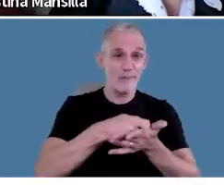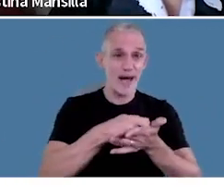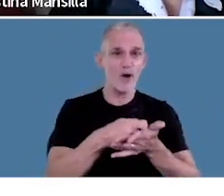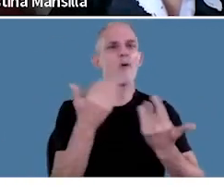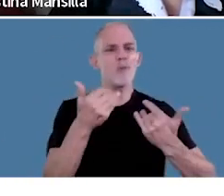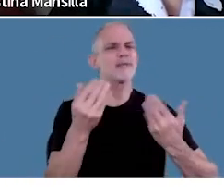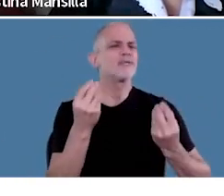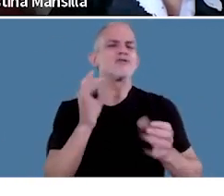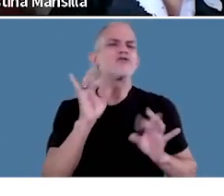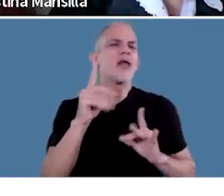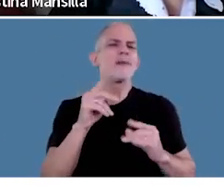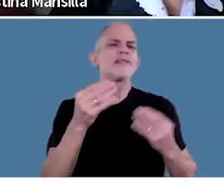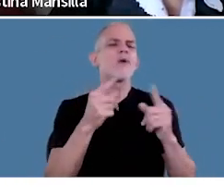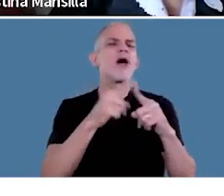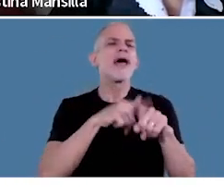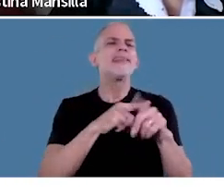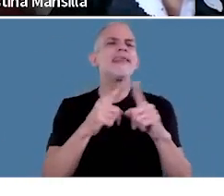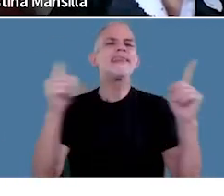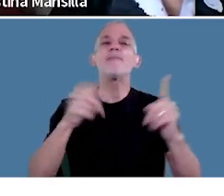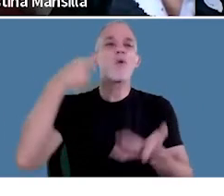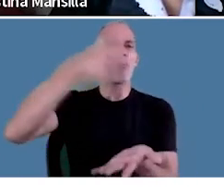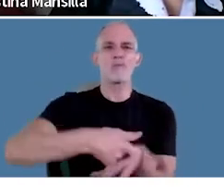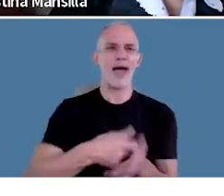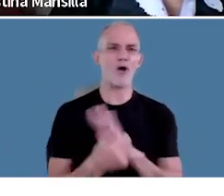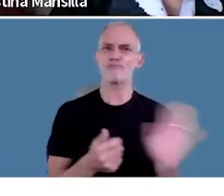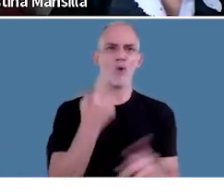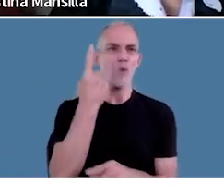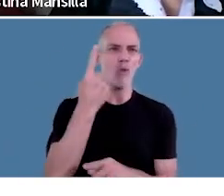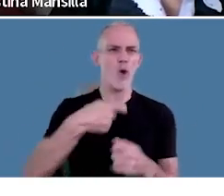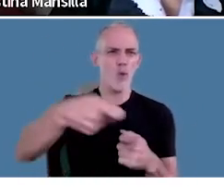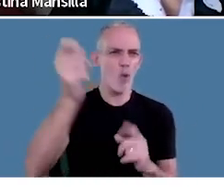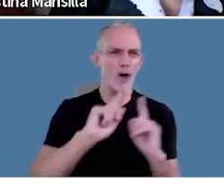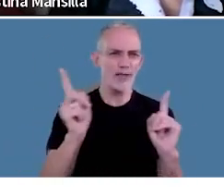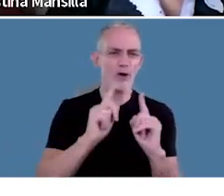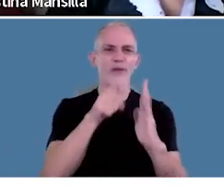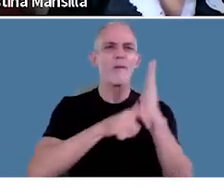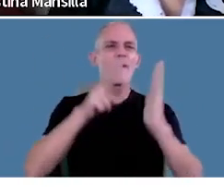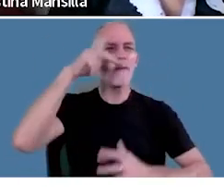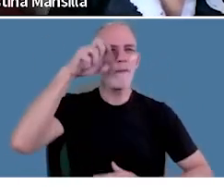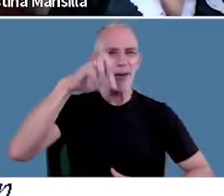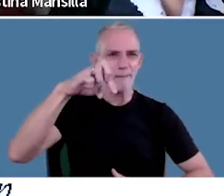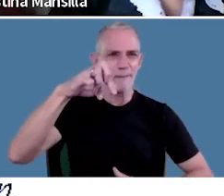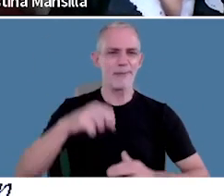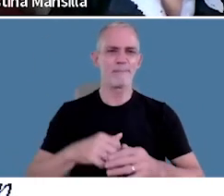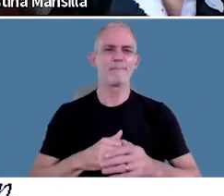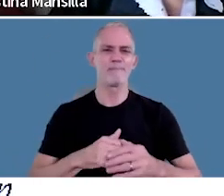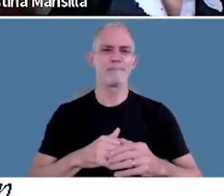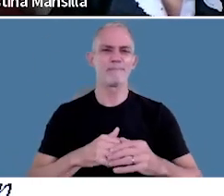hacer únicamente en un pago al contado a través de volante electrónico de pago.